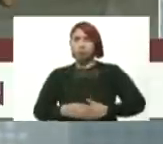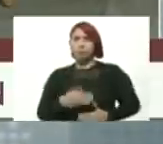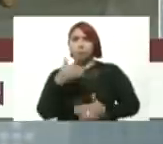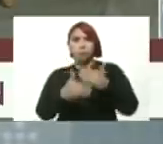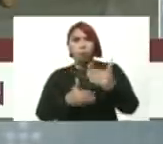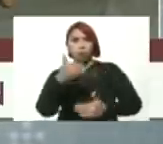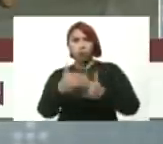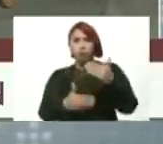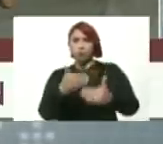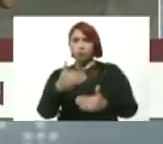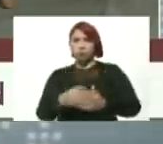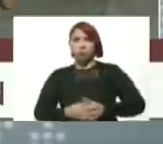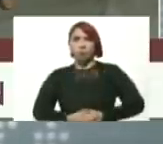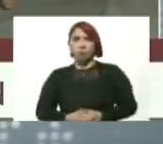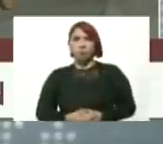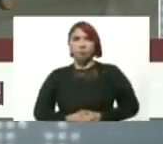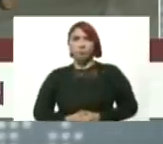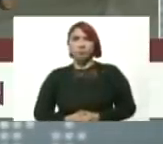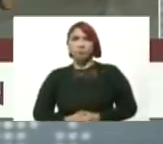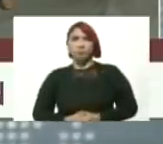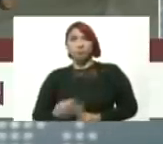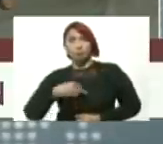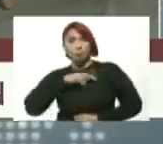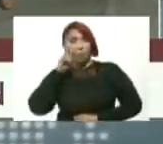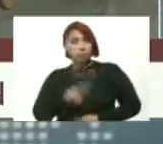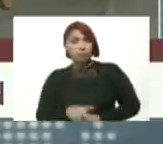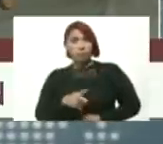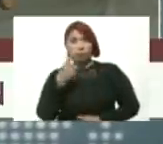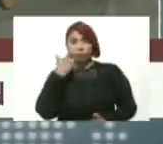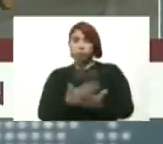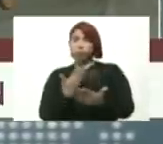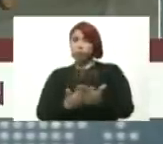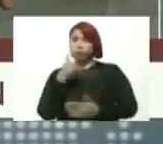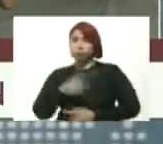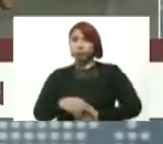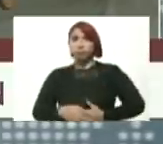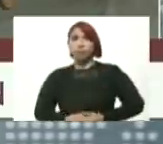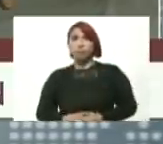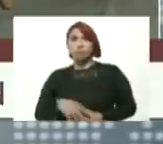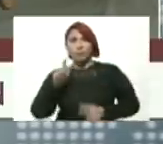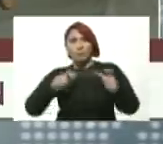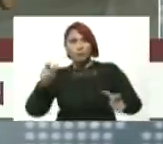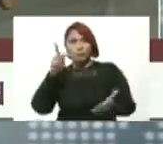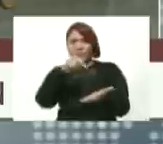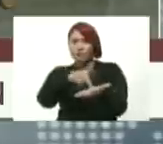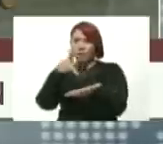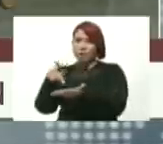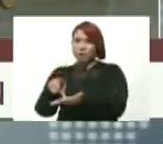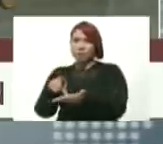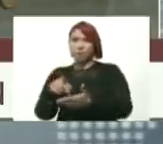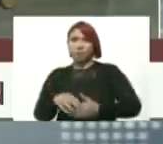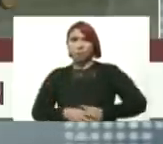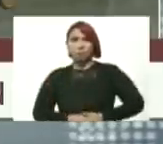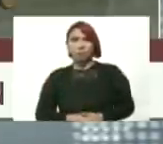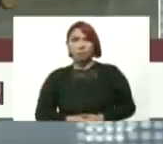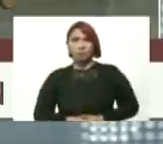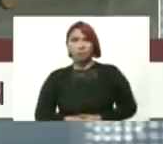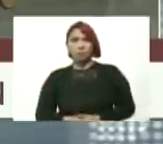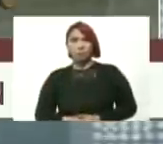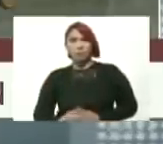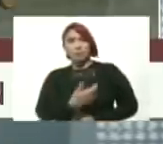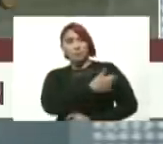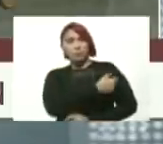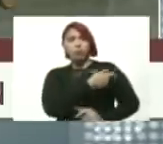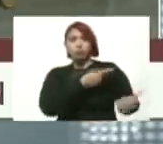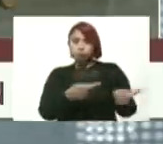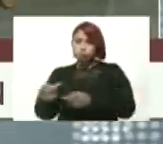de cómo lo he visto en los testimonios la gente va a la vacunación es bien